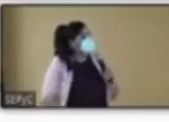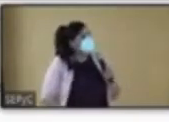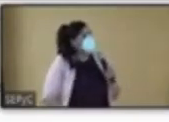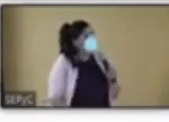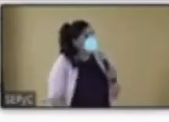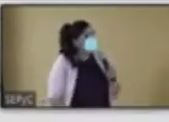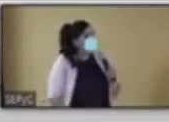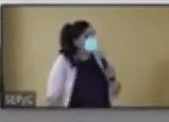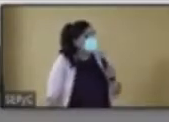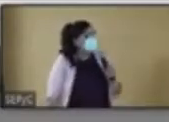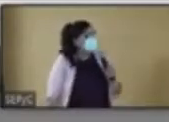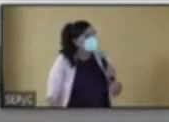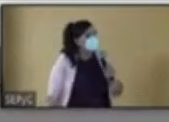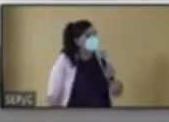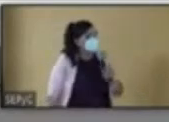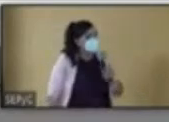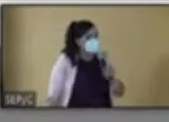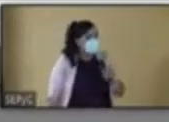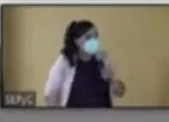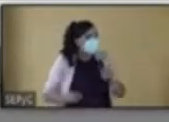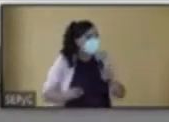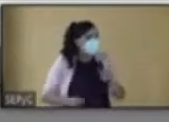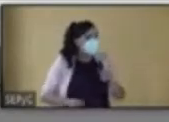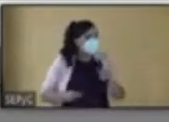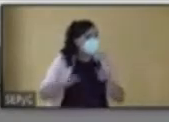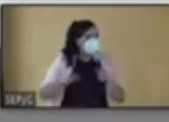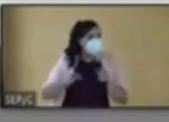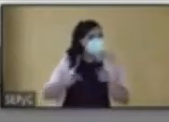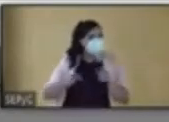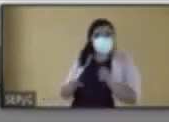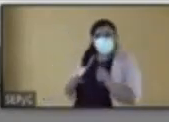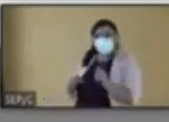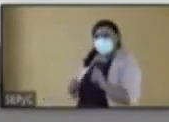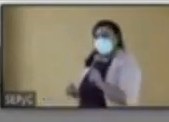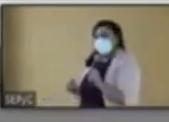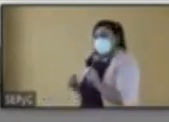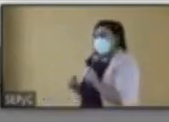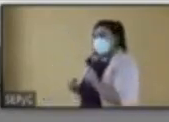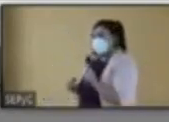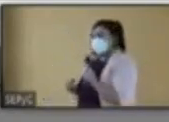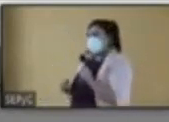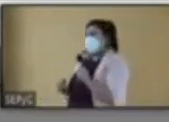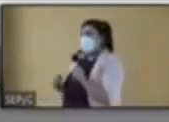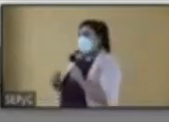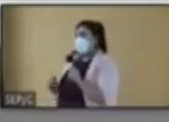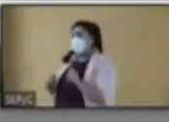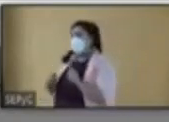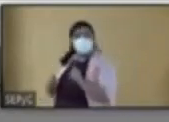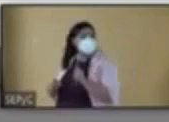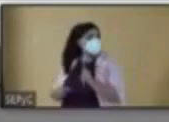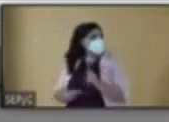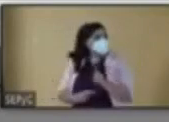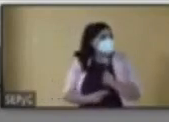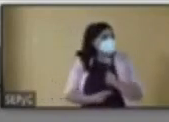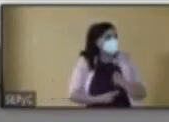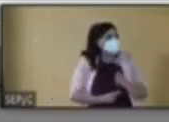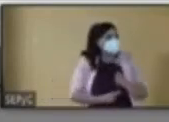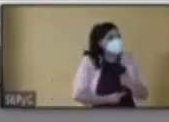supuesto, damos a agregar, por favor, y vamos complementando la información que se nos requiere en este apartado.